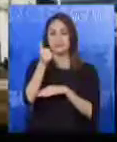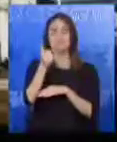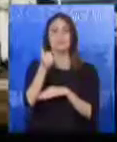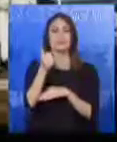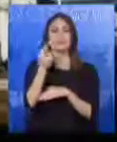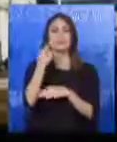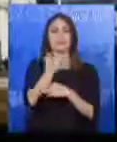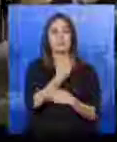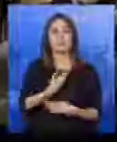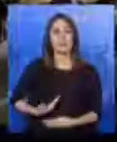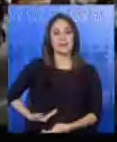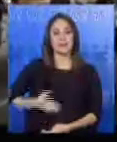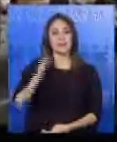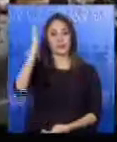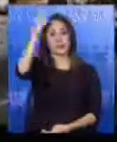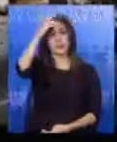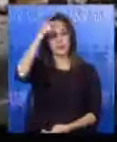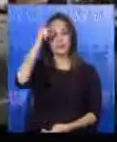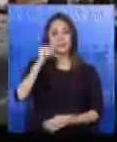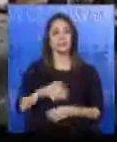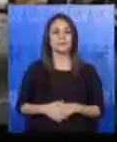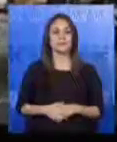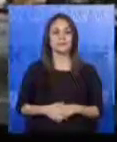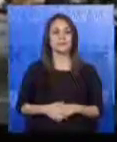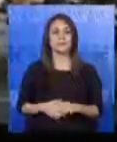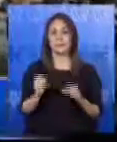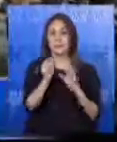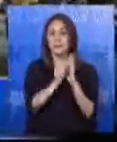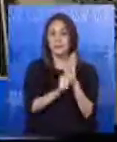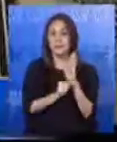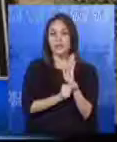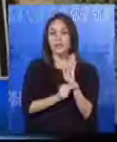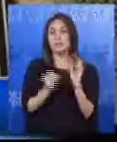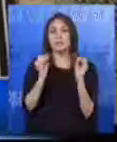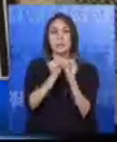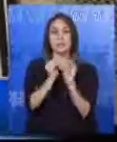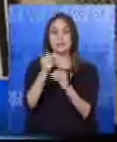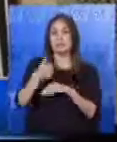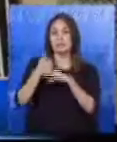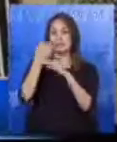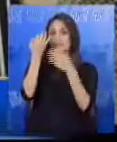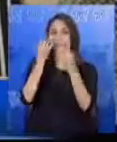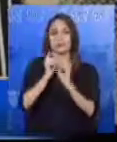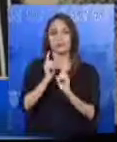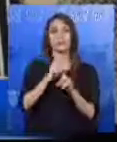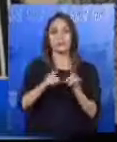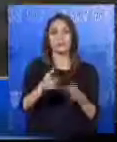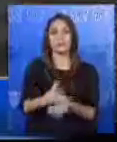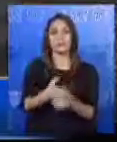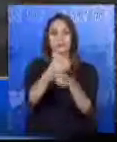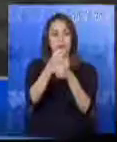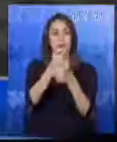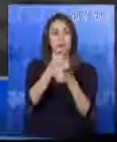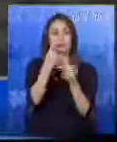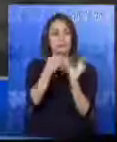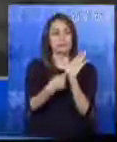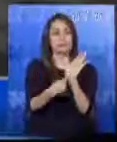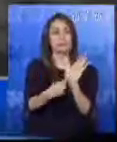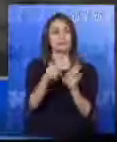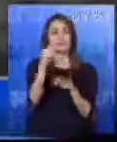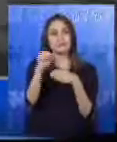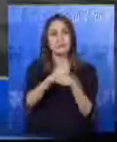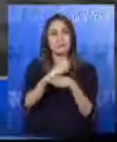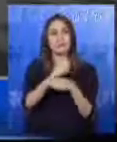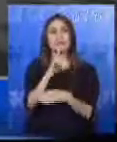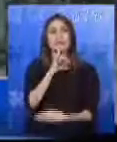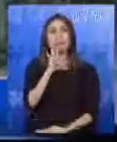presidente electo de Estados Unidos, Donald Trump, no ha brindado mayores detalles de lo que será el evento. Asuntos de seguridad han hecho que se evidencien en la capital de